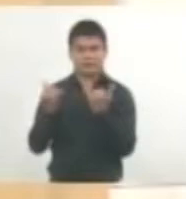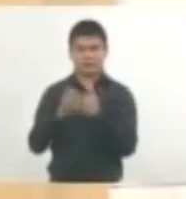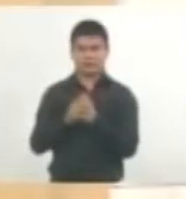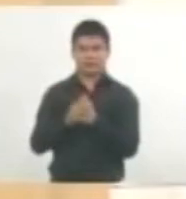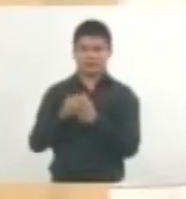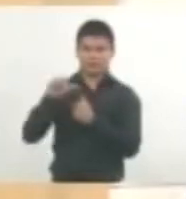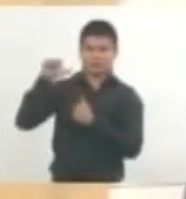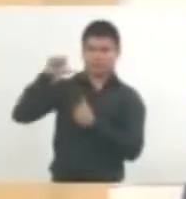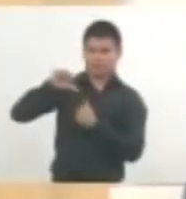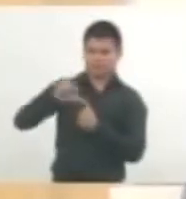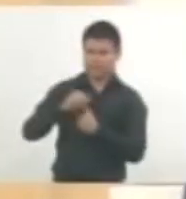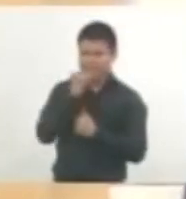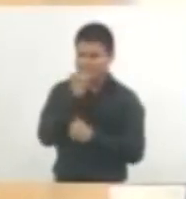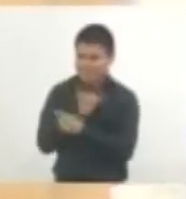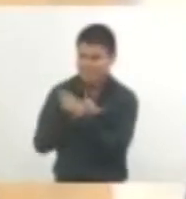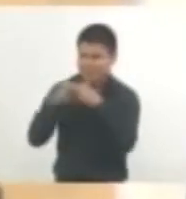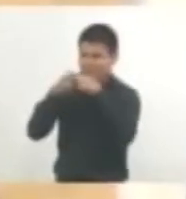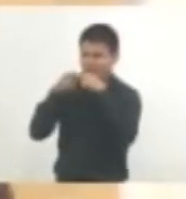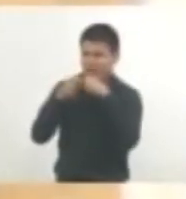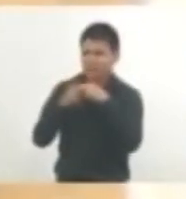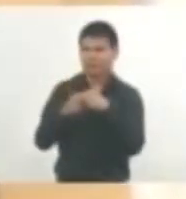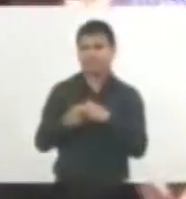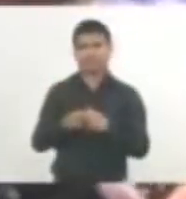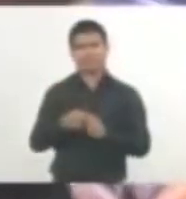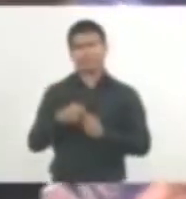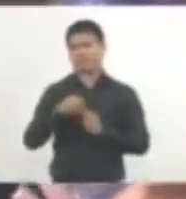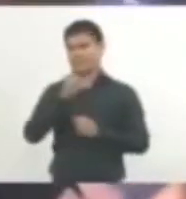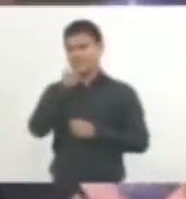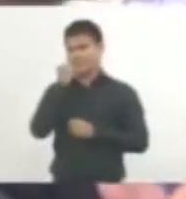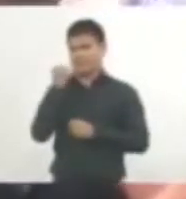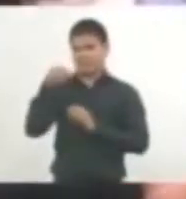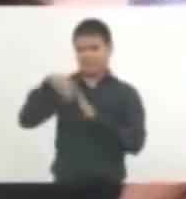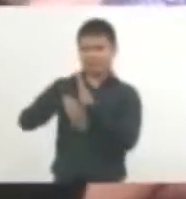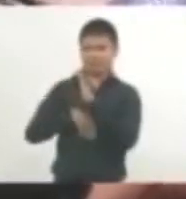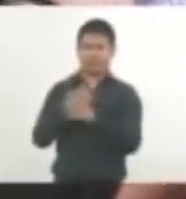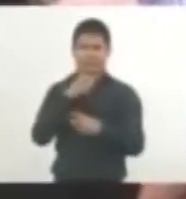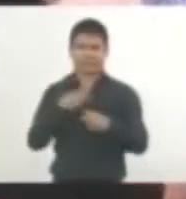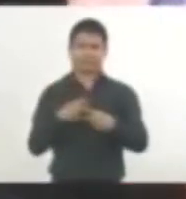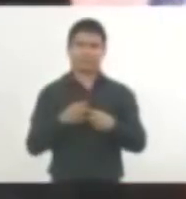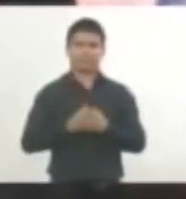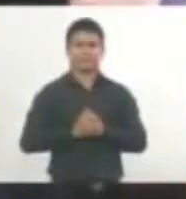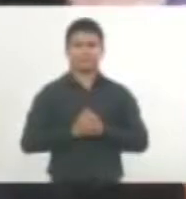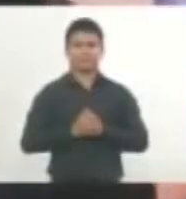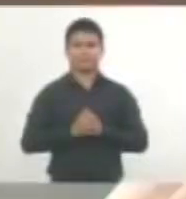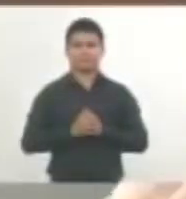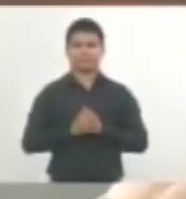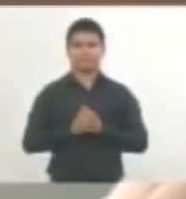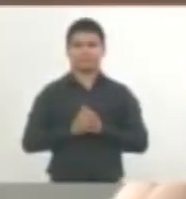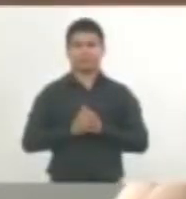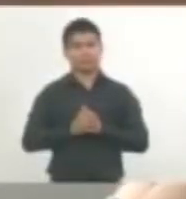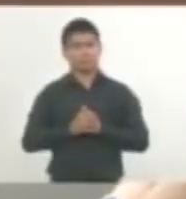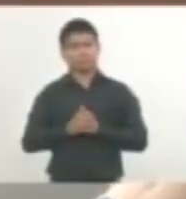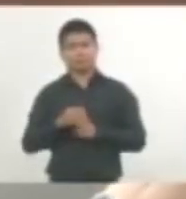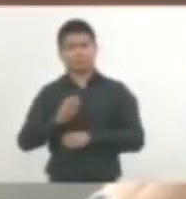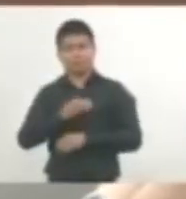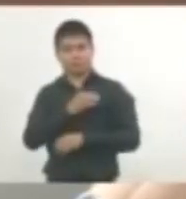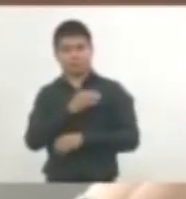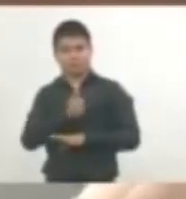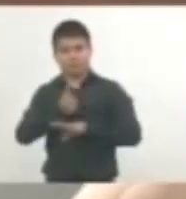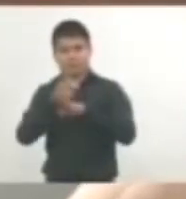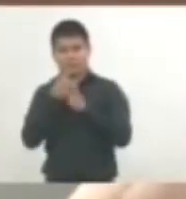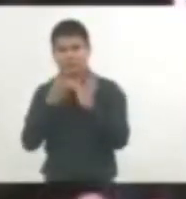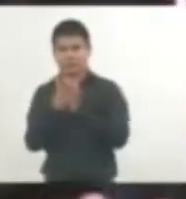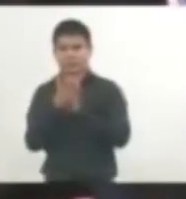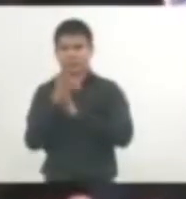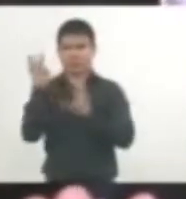que tenemos, pero igual de eficiente. Por su parte, el superintendente se refirió a la denuncia interpuesta por Gas Natural Fenosa ante